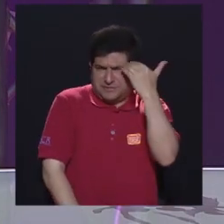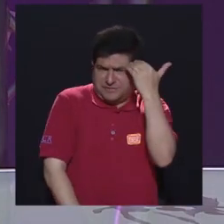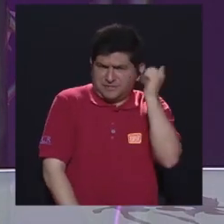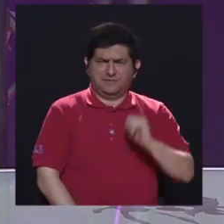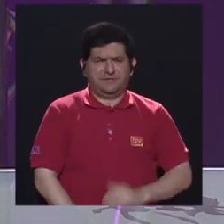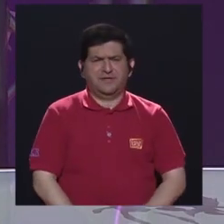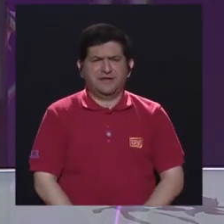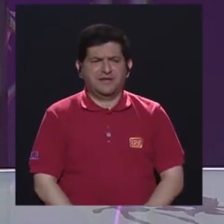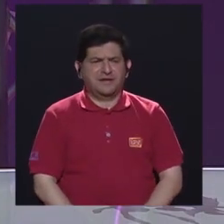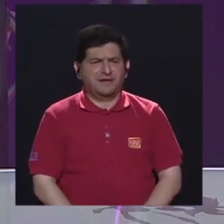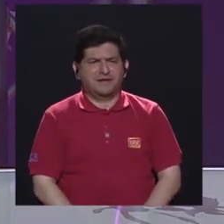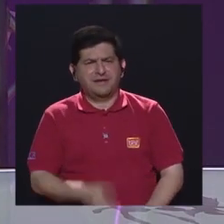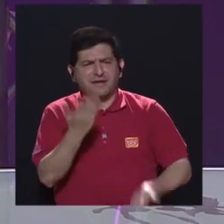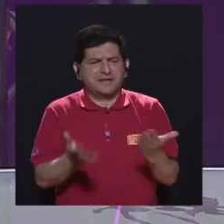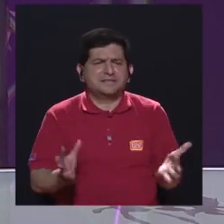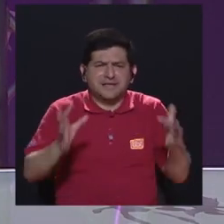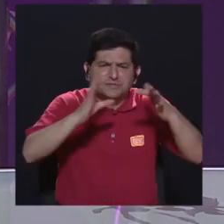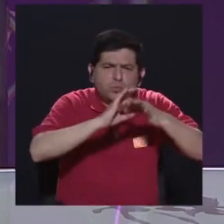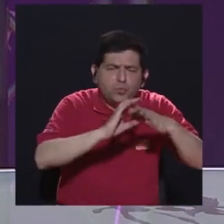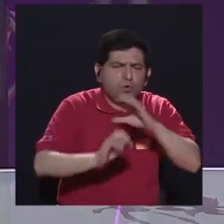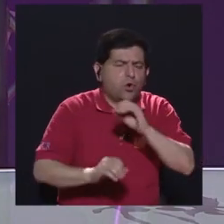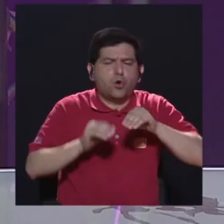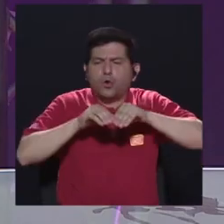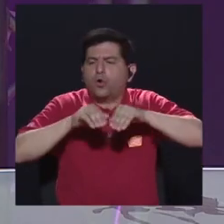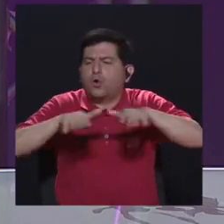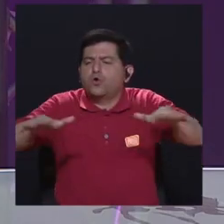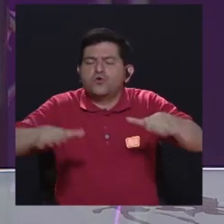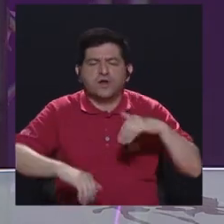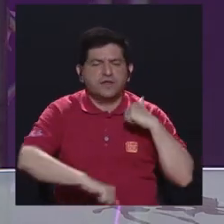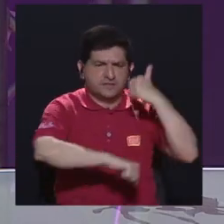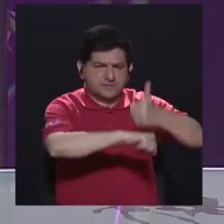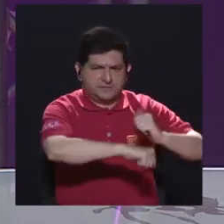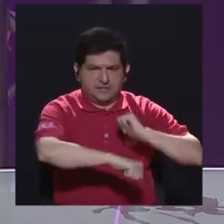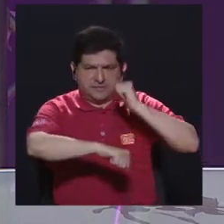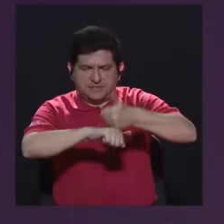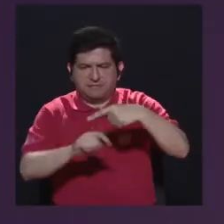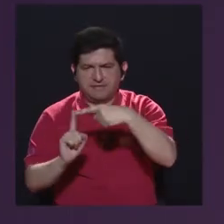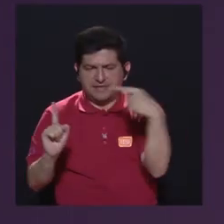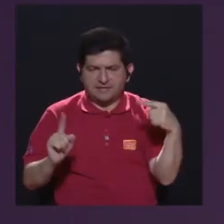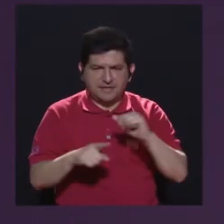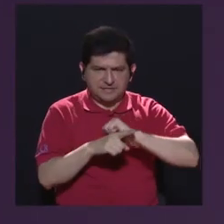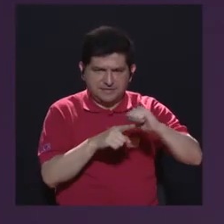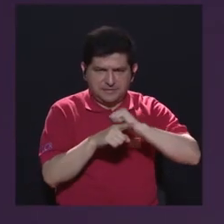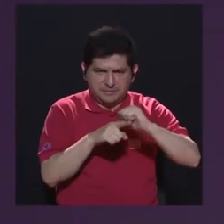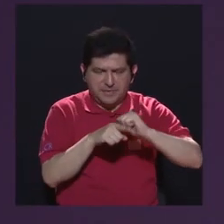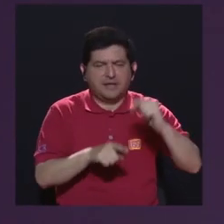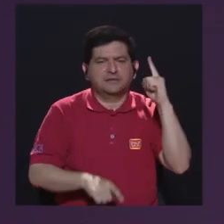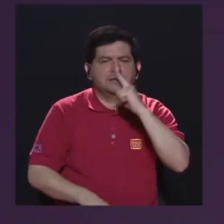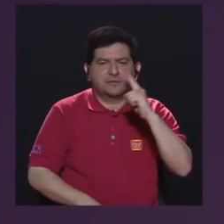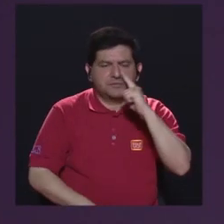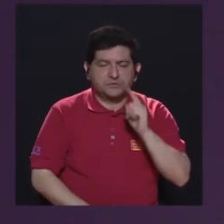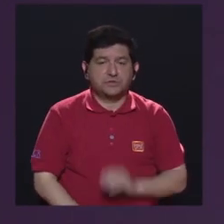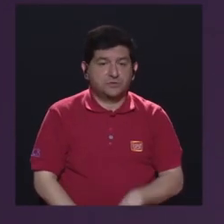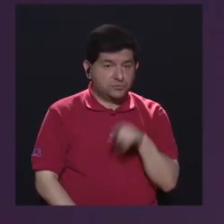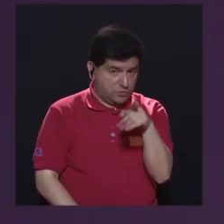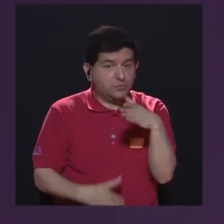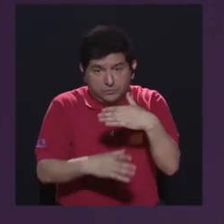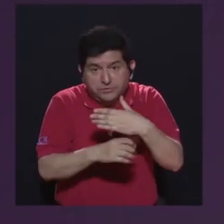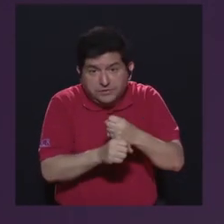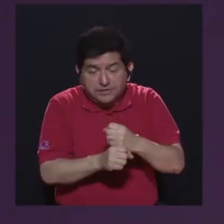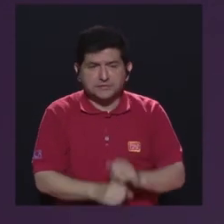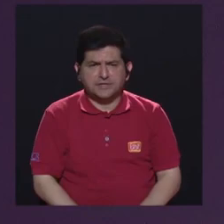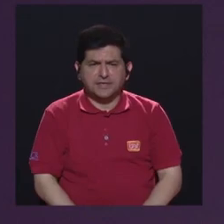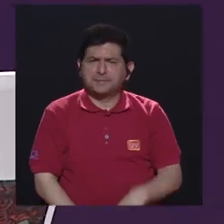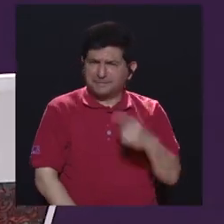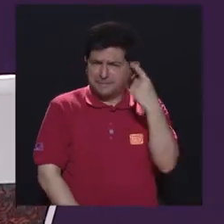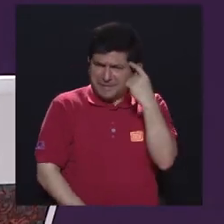son los lazos, las redes, de alguna manera, que se crean desde el ejercicio de la prostitución que ustedes hacen. ¿Es